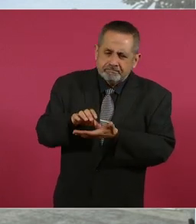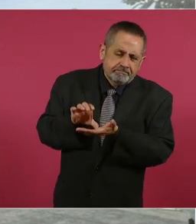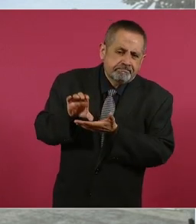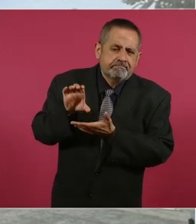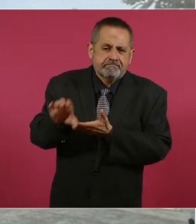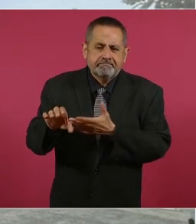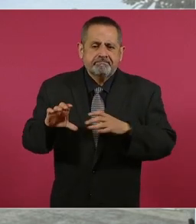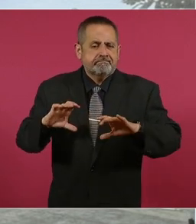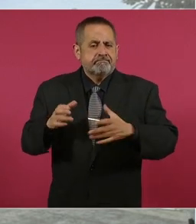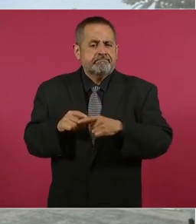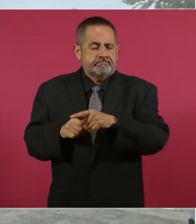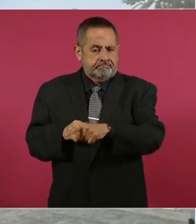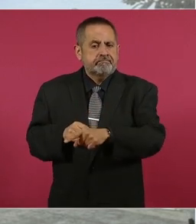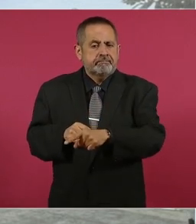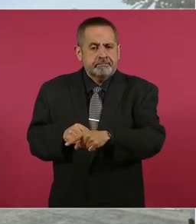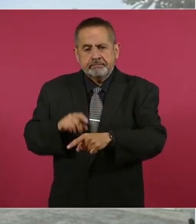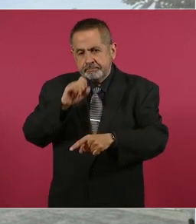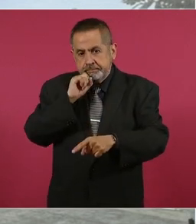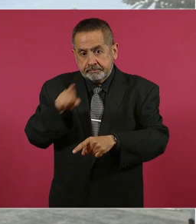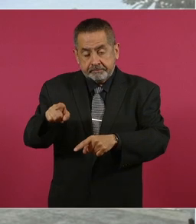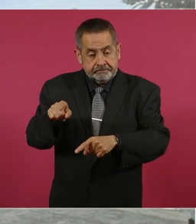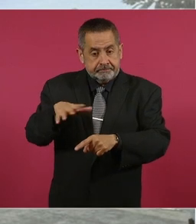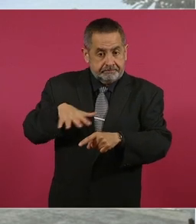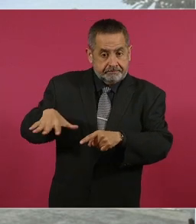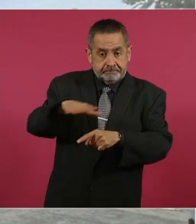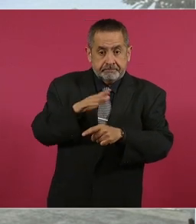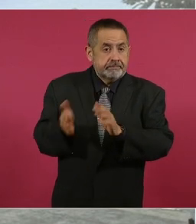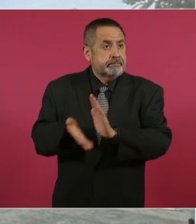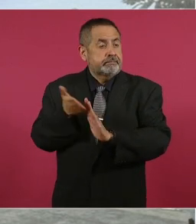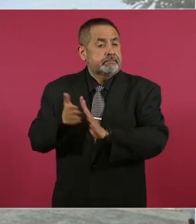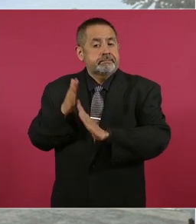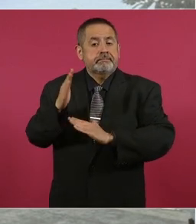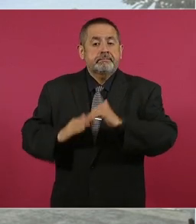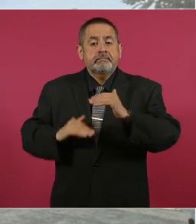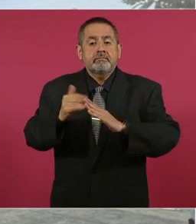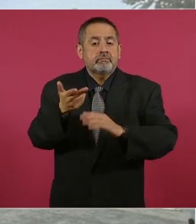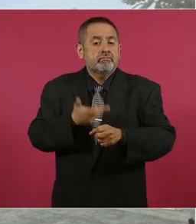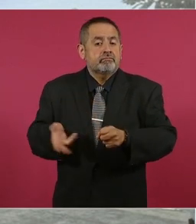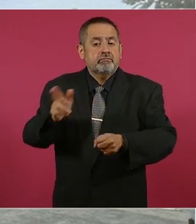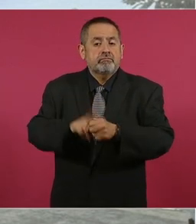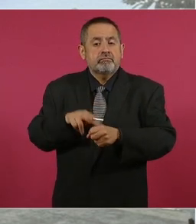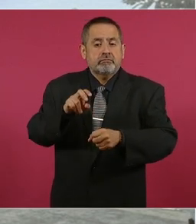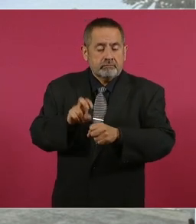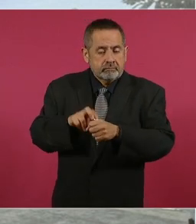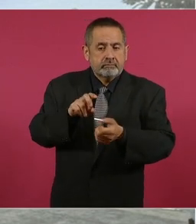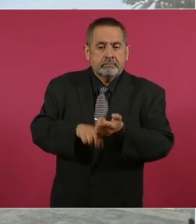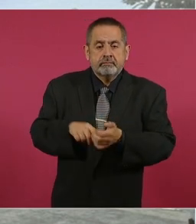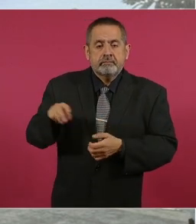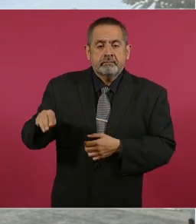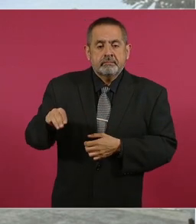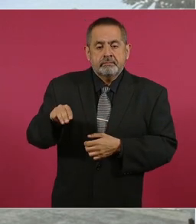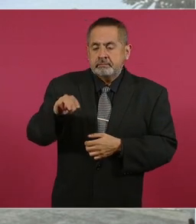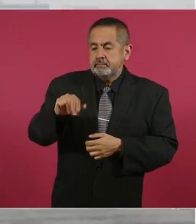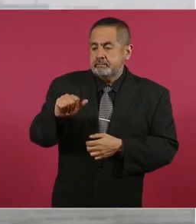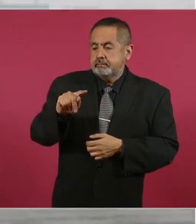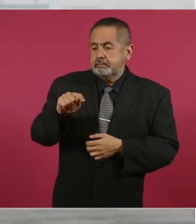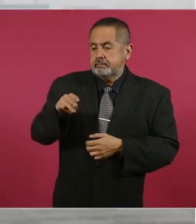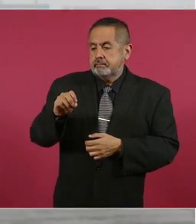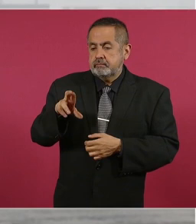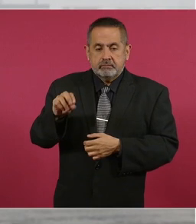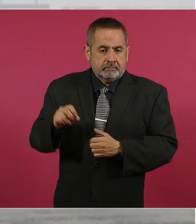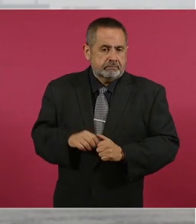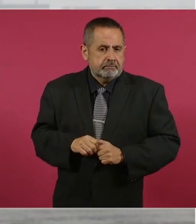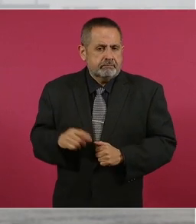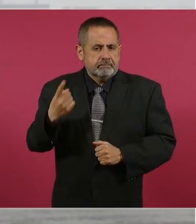equipamiento, y también allá en Tamaulipas la construcción del Hospital General de Matamoros de 120